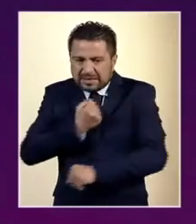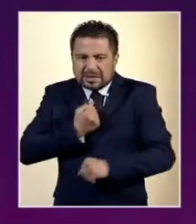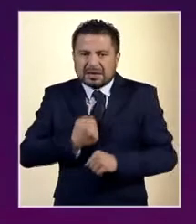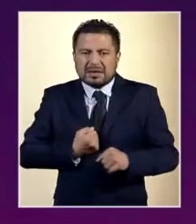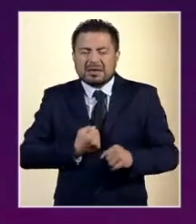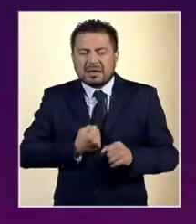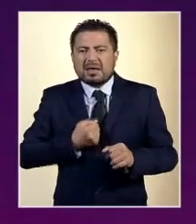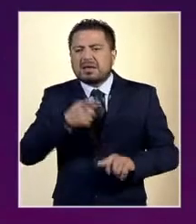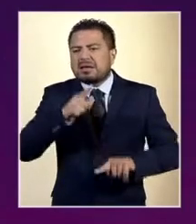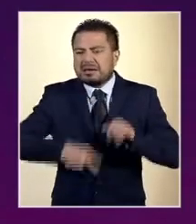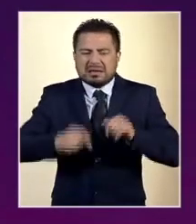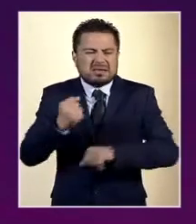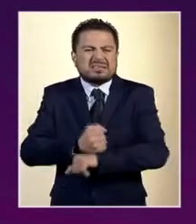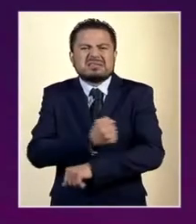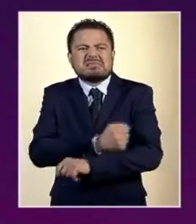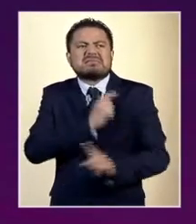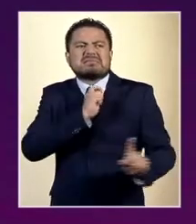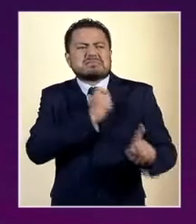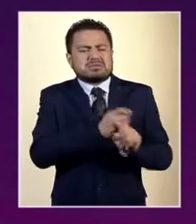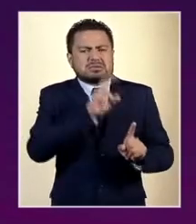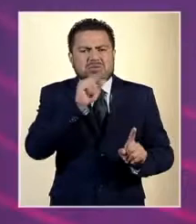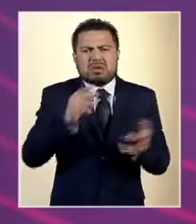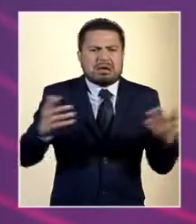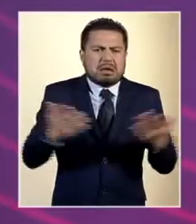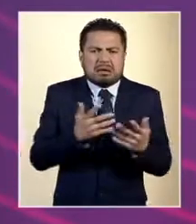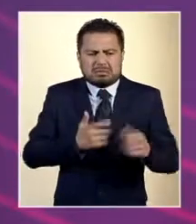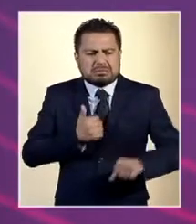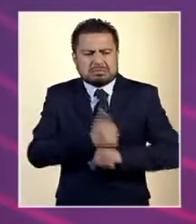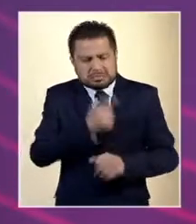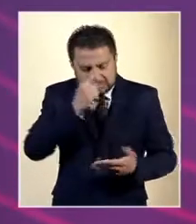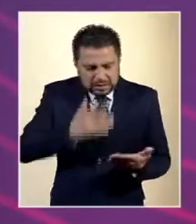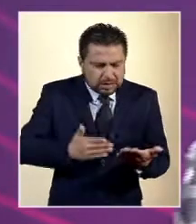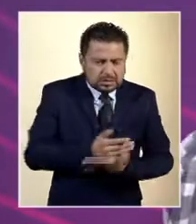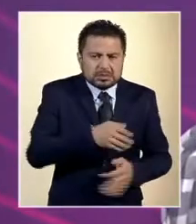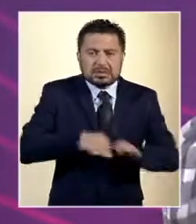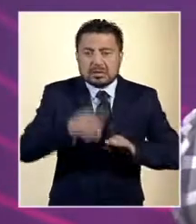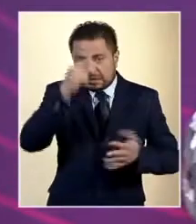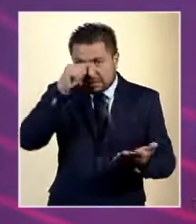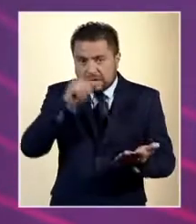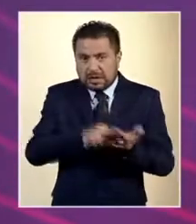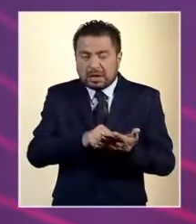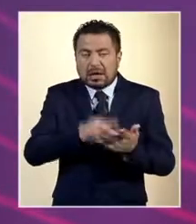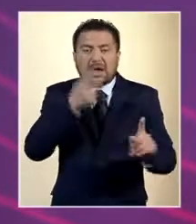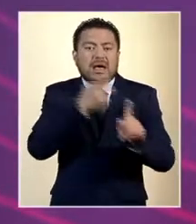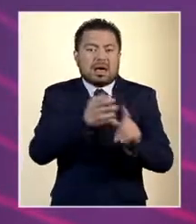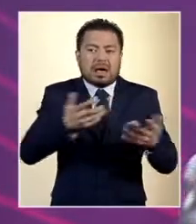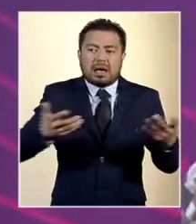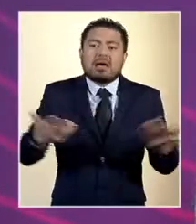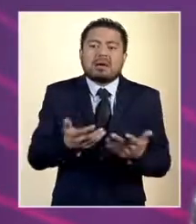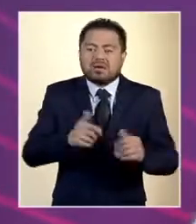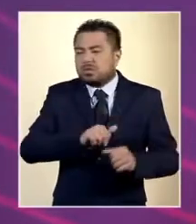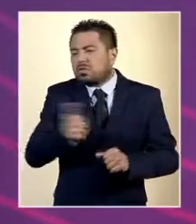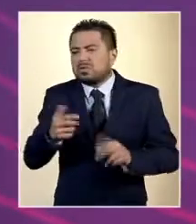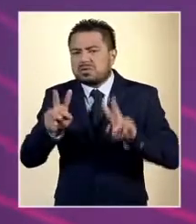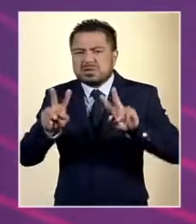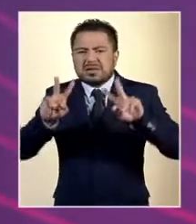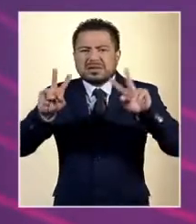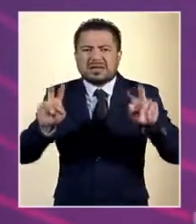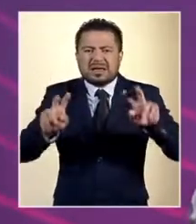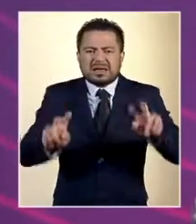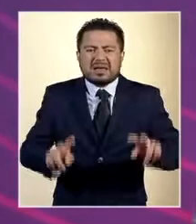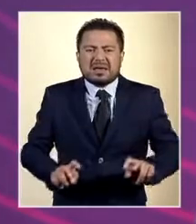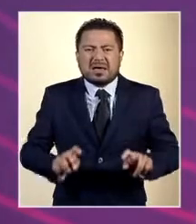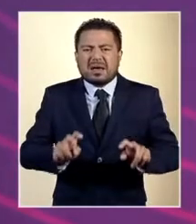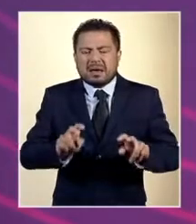estés tatuado, tatuada, no te impida acceder al trabajo. Yo creo que acá que creo que es otro de los temas